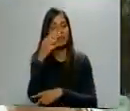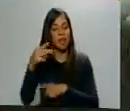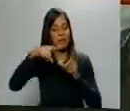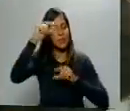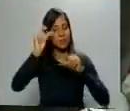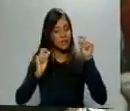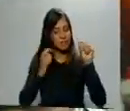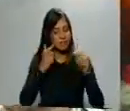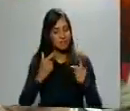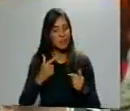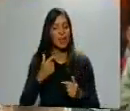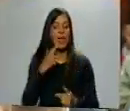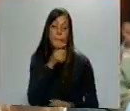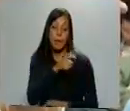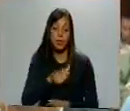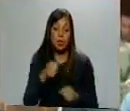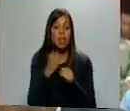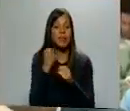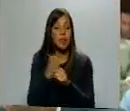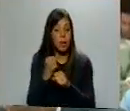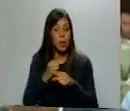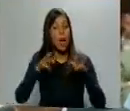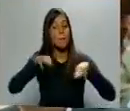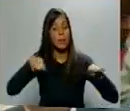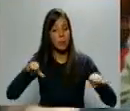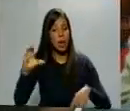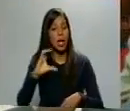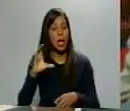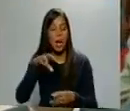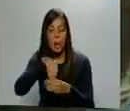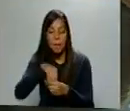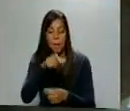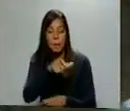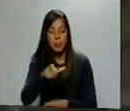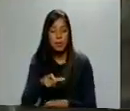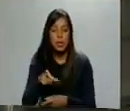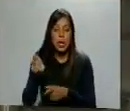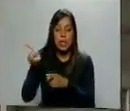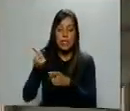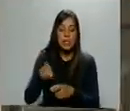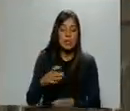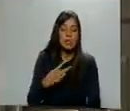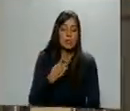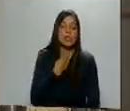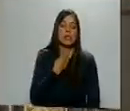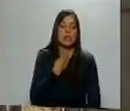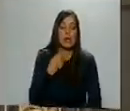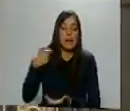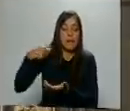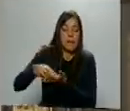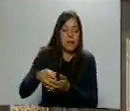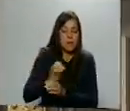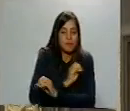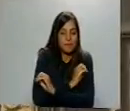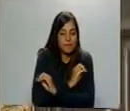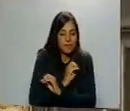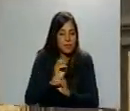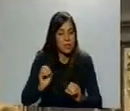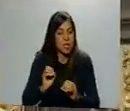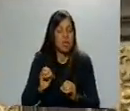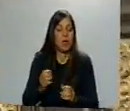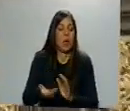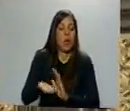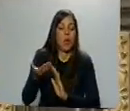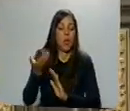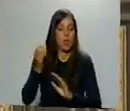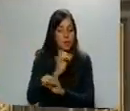esos trabajadores y esas trabajadoras de la Alcaldía del Área Metropolitana no han cobrado ni siquiera los ajustes salariales que ha hecho el gobierno nacional en este